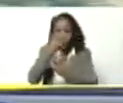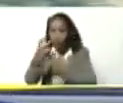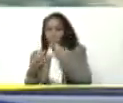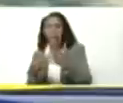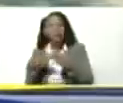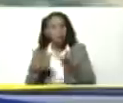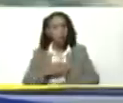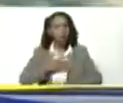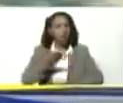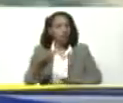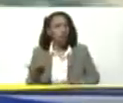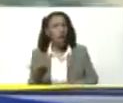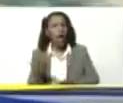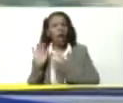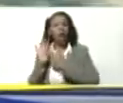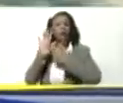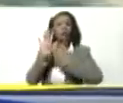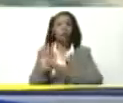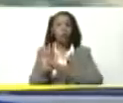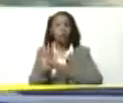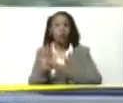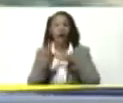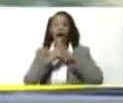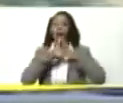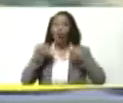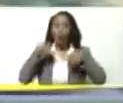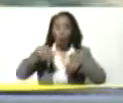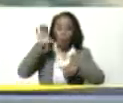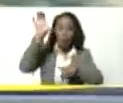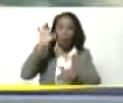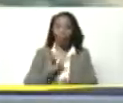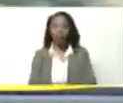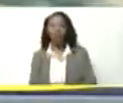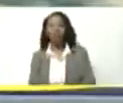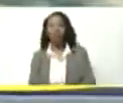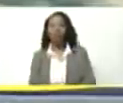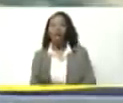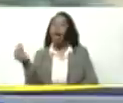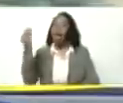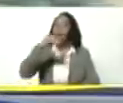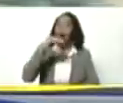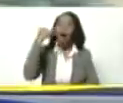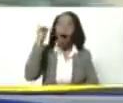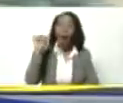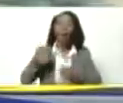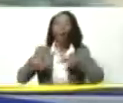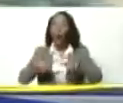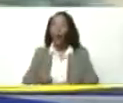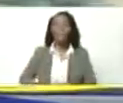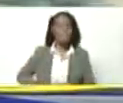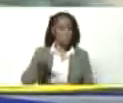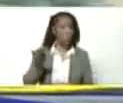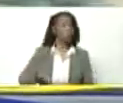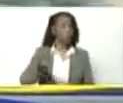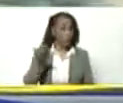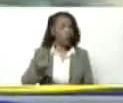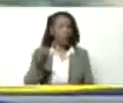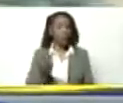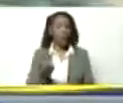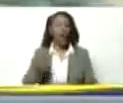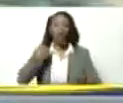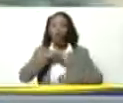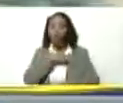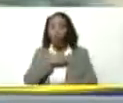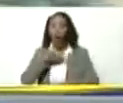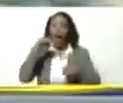que puede representar a todo el país. Y además tenemos una zona privilegiada. Estamos en el continente,